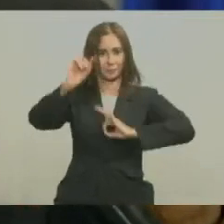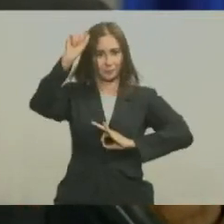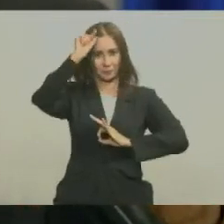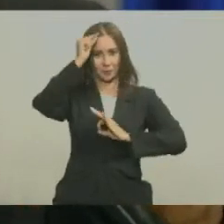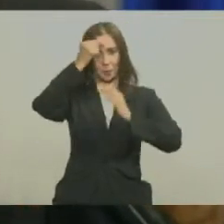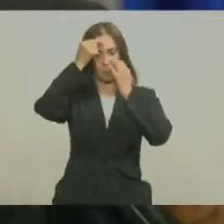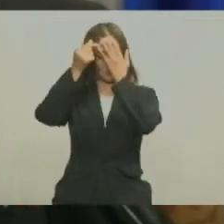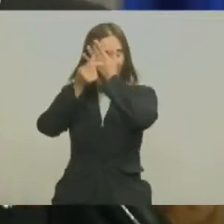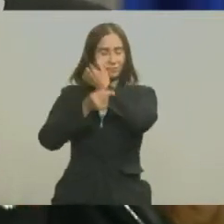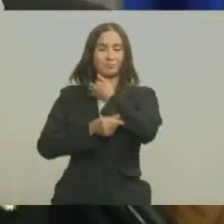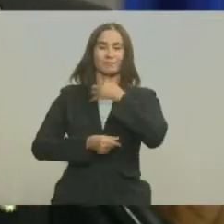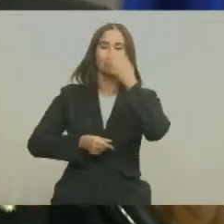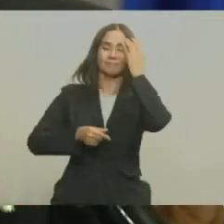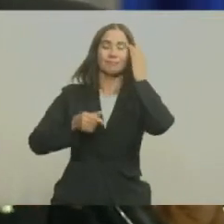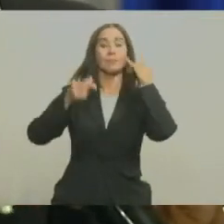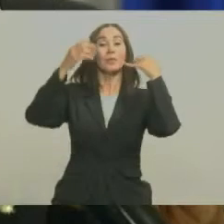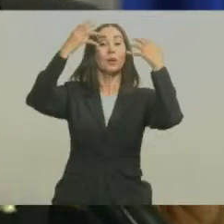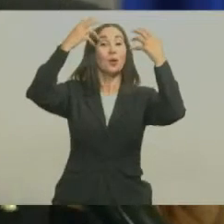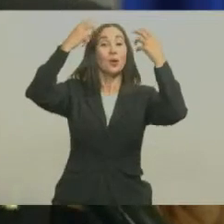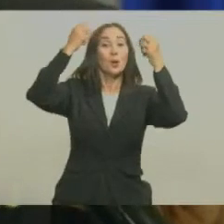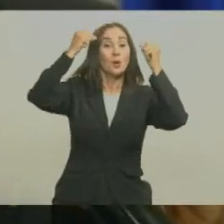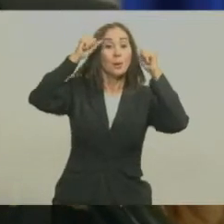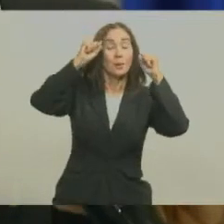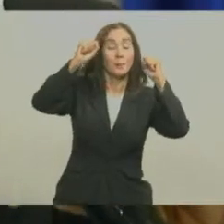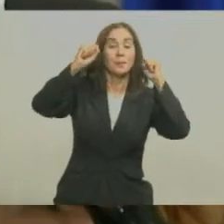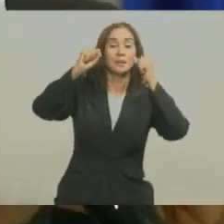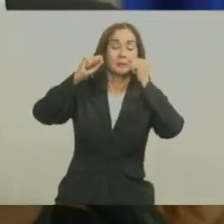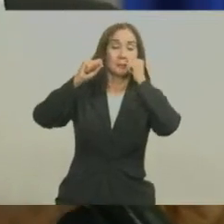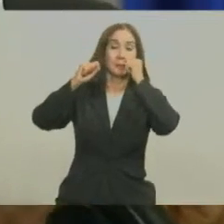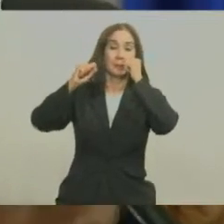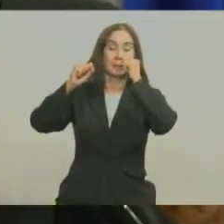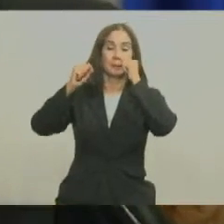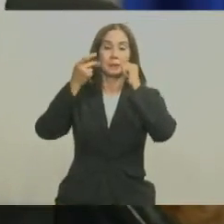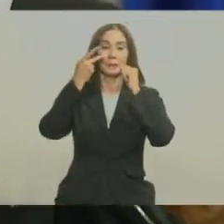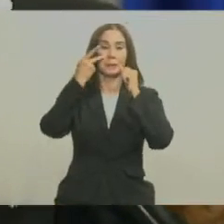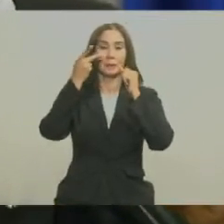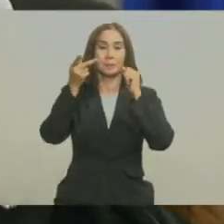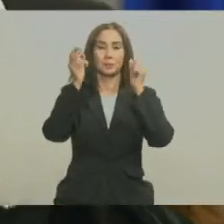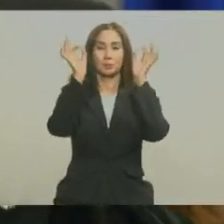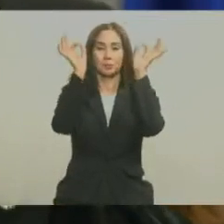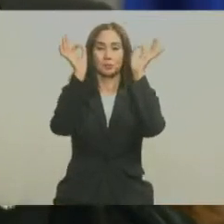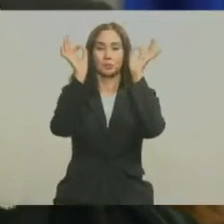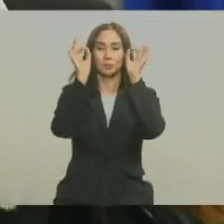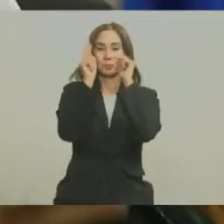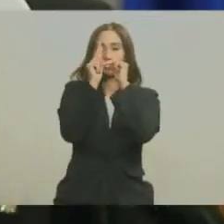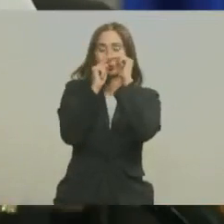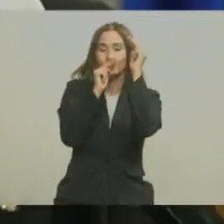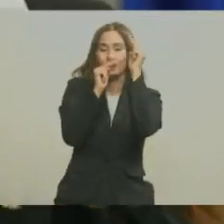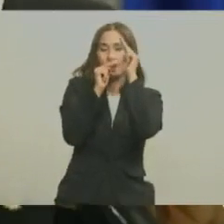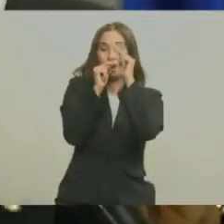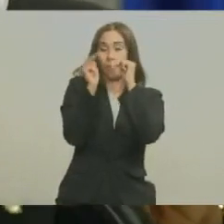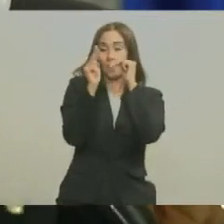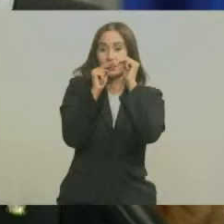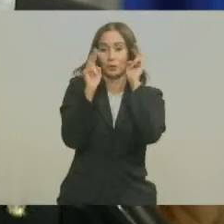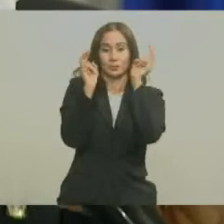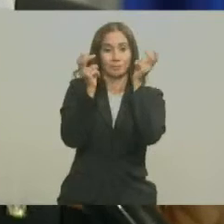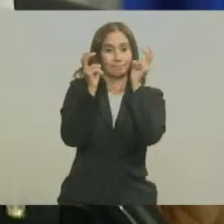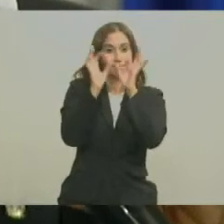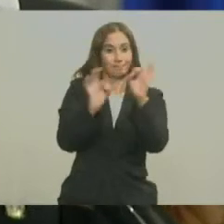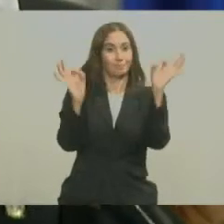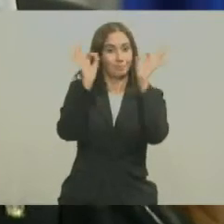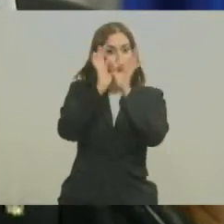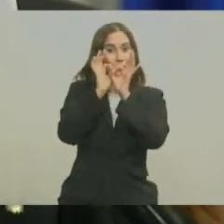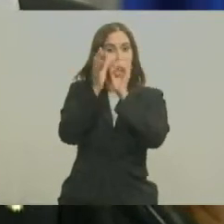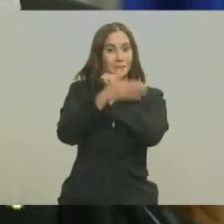Un presidente que se ha convertido en un constructor de consenso para las cosas importantes de la